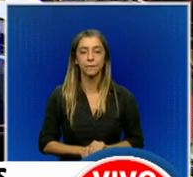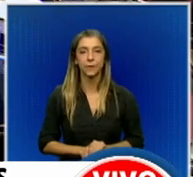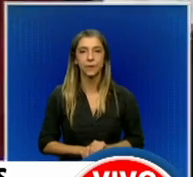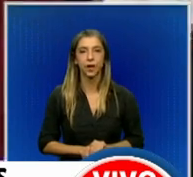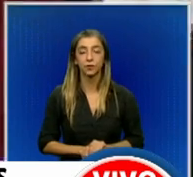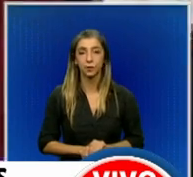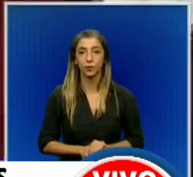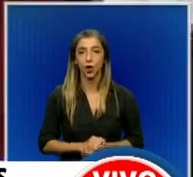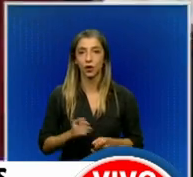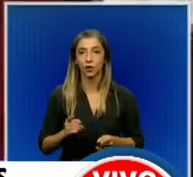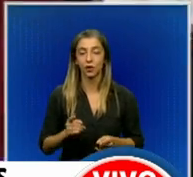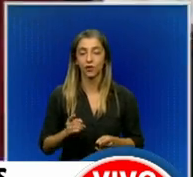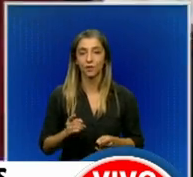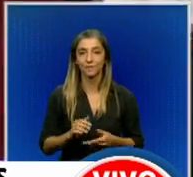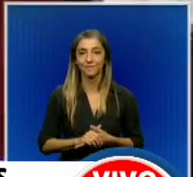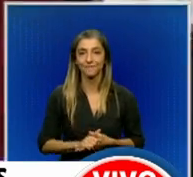en cosas